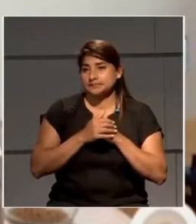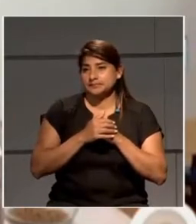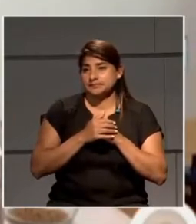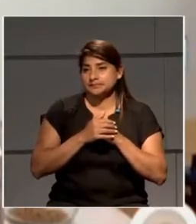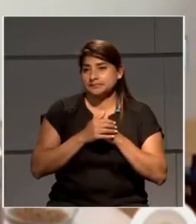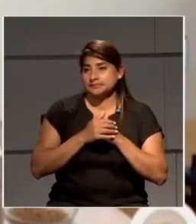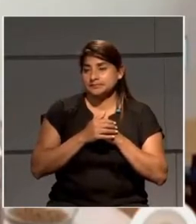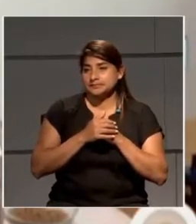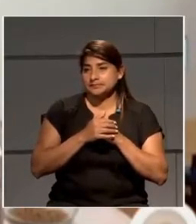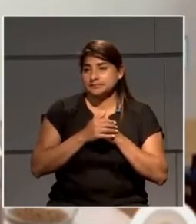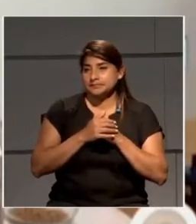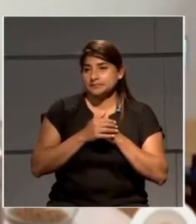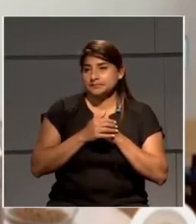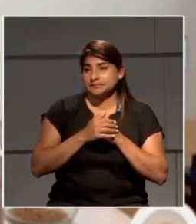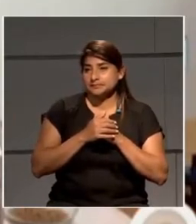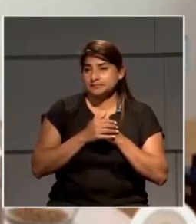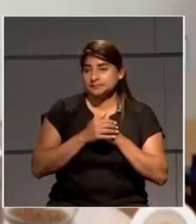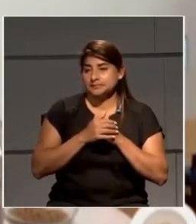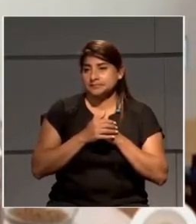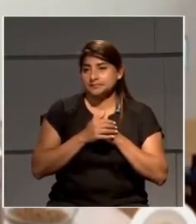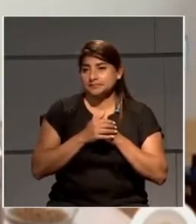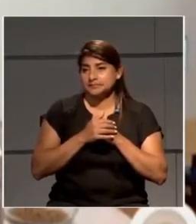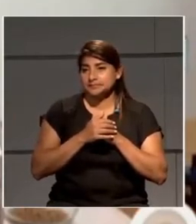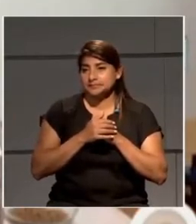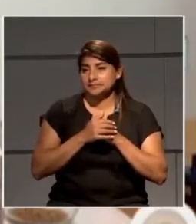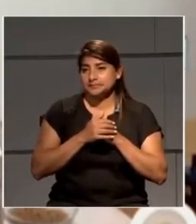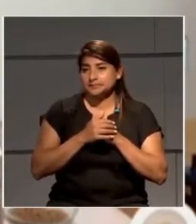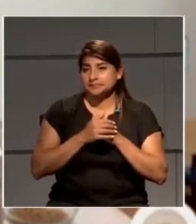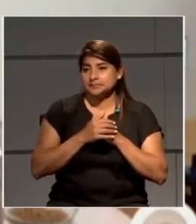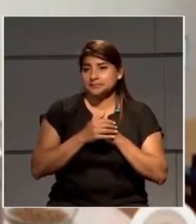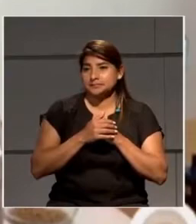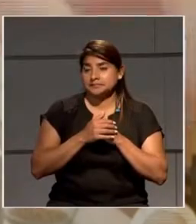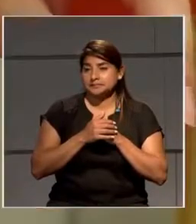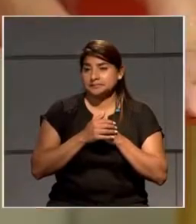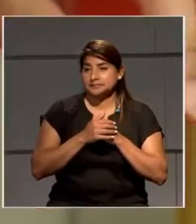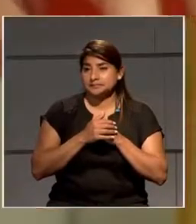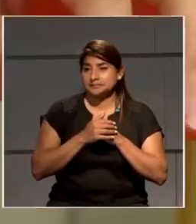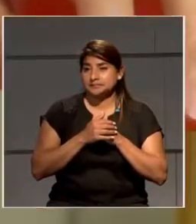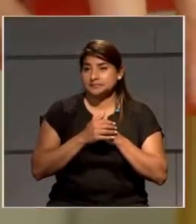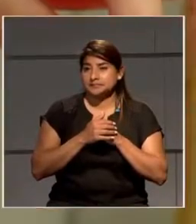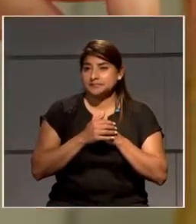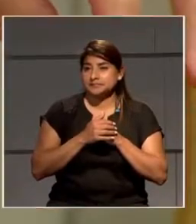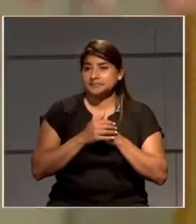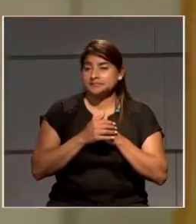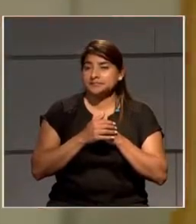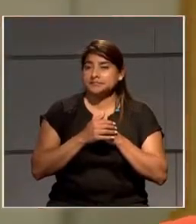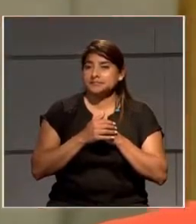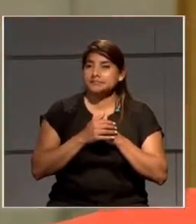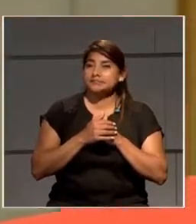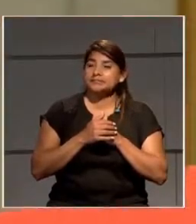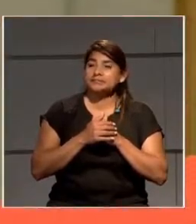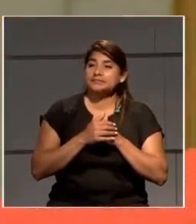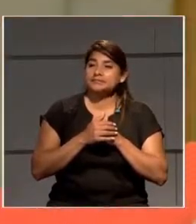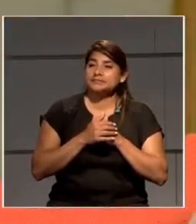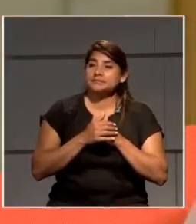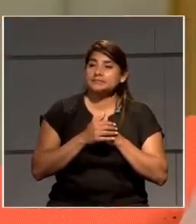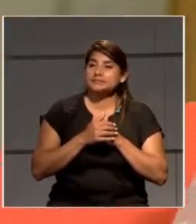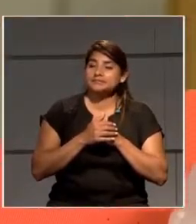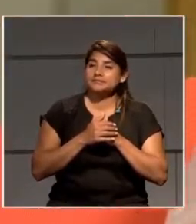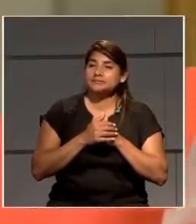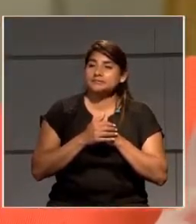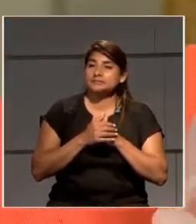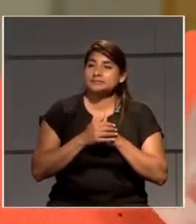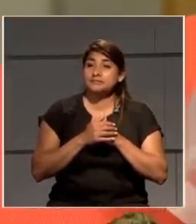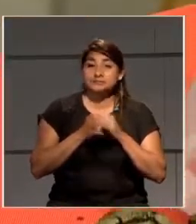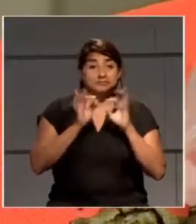pequeñitas. Pluk, ¿qué tal voy? A ver, Caro. Aquí estamos. ¡Wow! ¡Qué